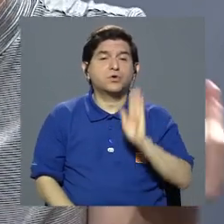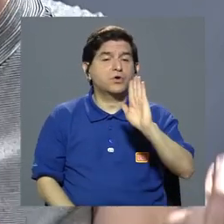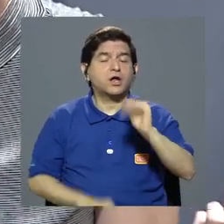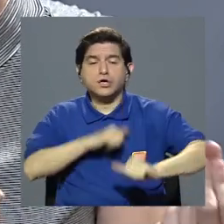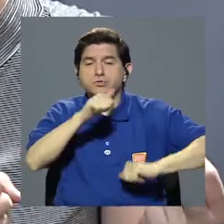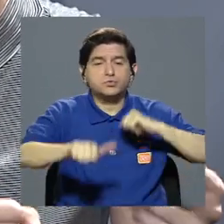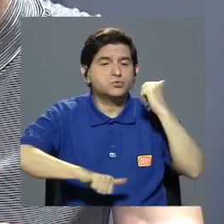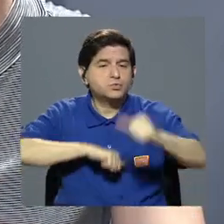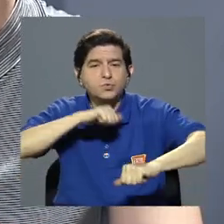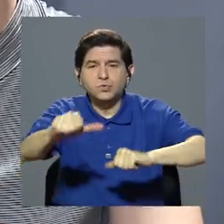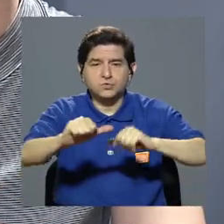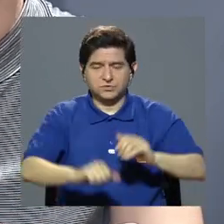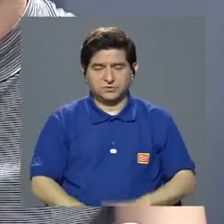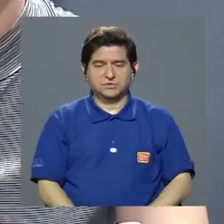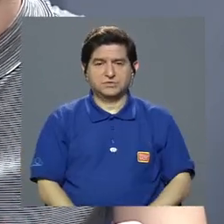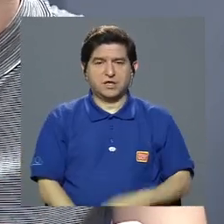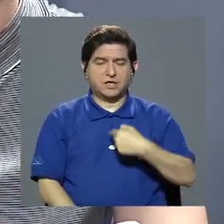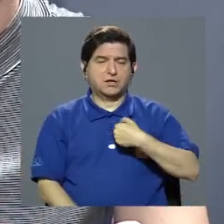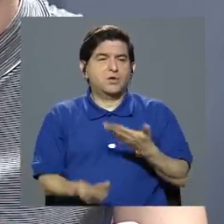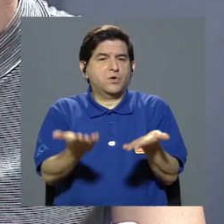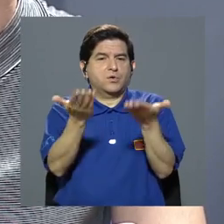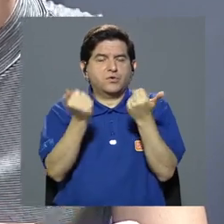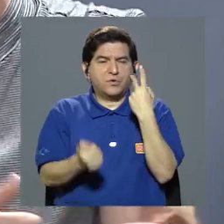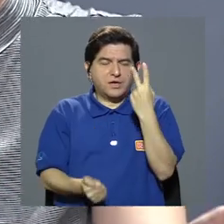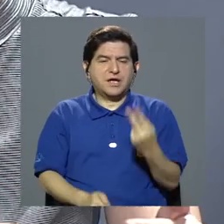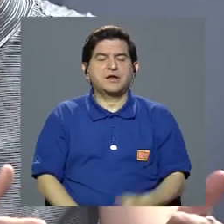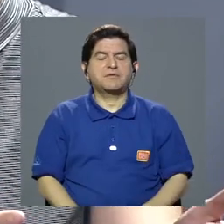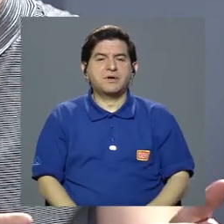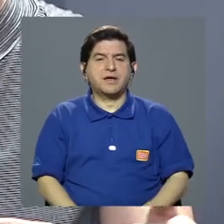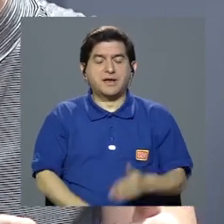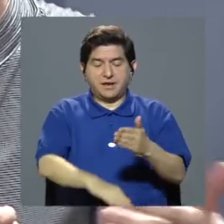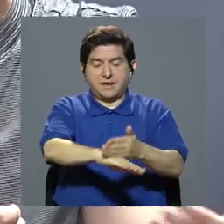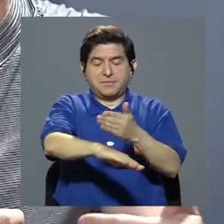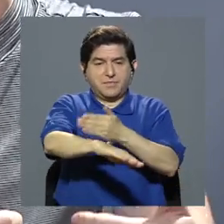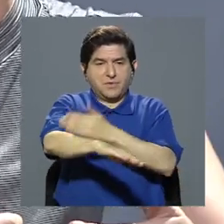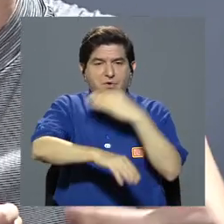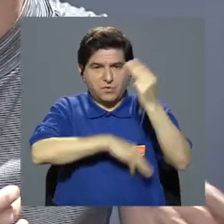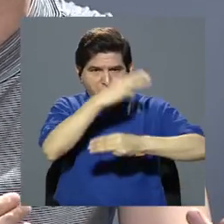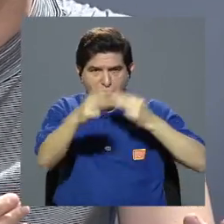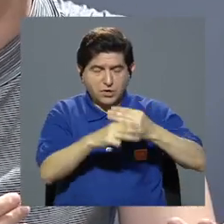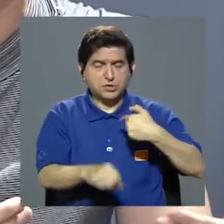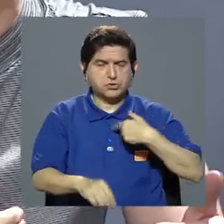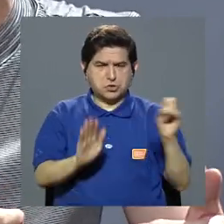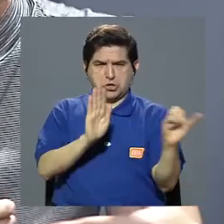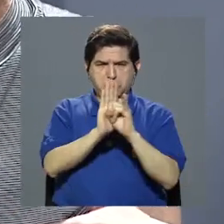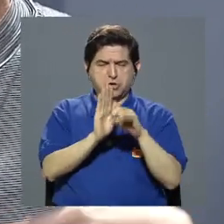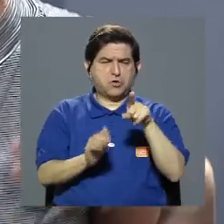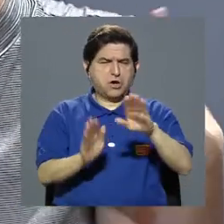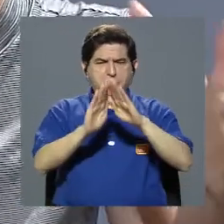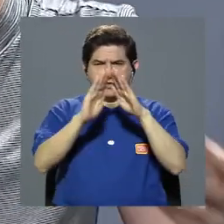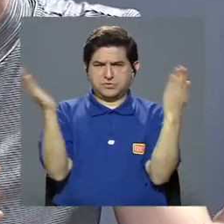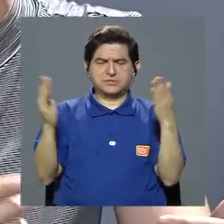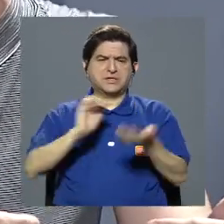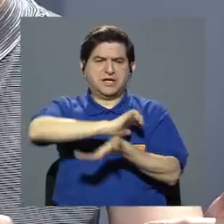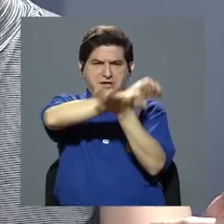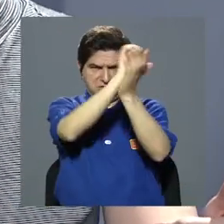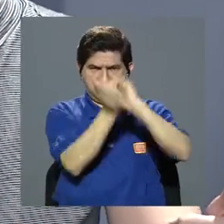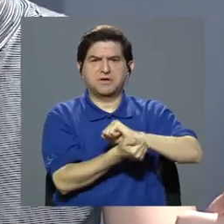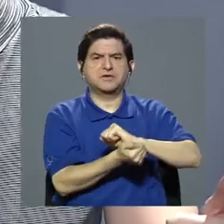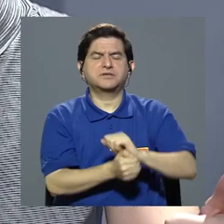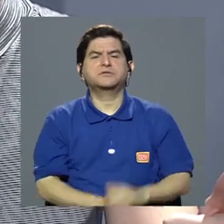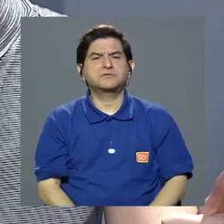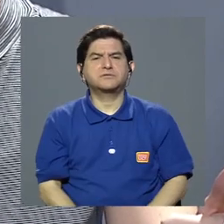lucha verdad de lo que uno quiere ver mejor en el mundo entonces yo me identifico mucho con eso ellos son muy abiertos al cambio